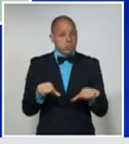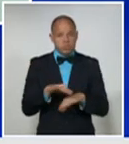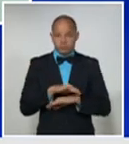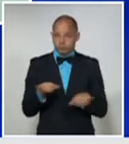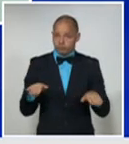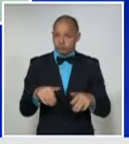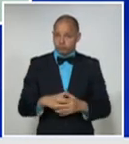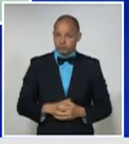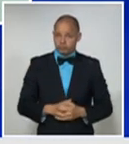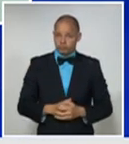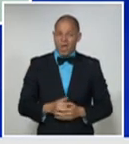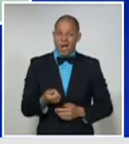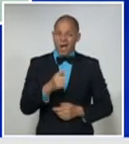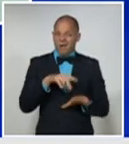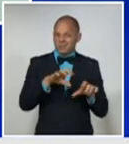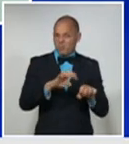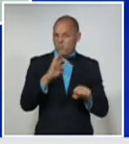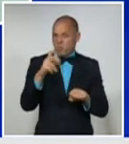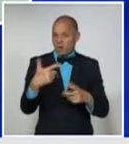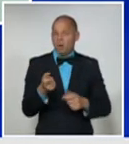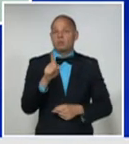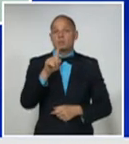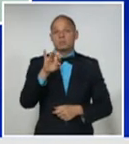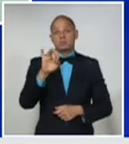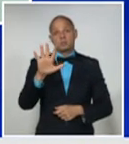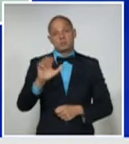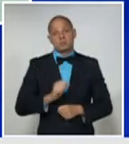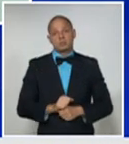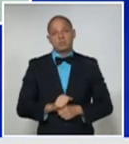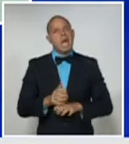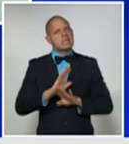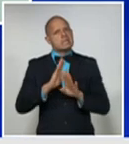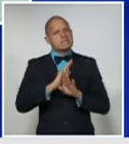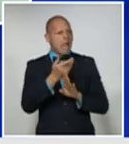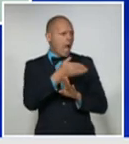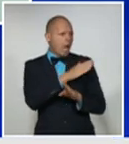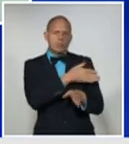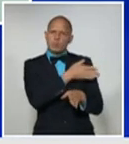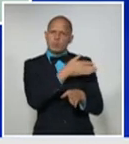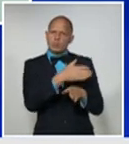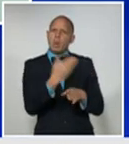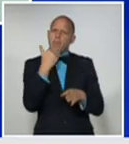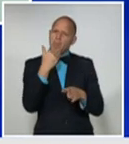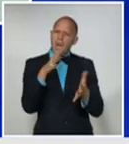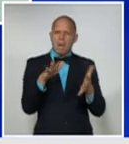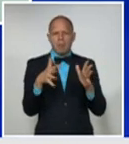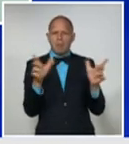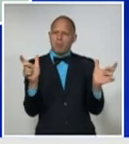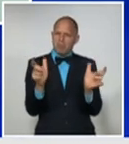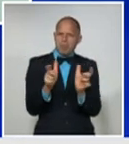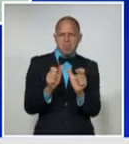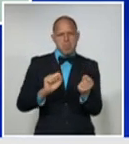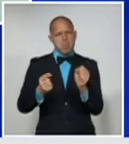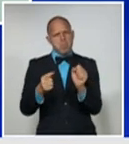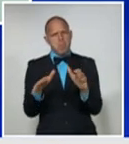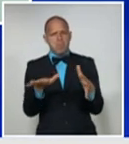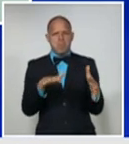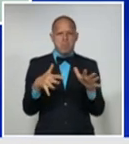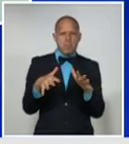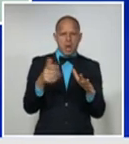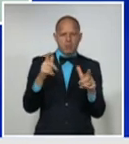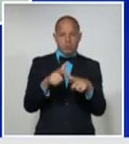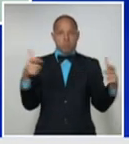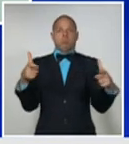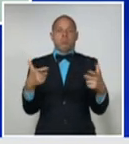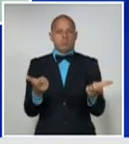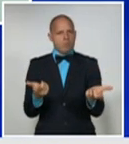175 casos autóctonos. Hacía varios días o varias semanas que esta provincia no tenía una cifra como